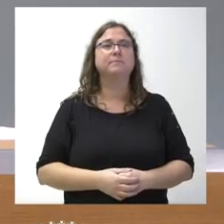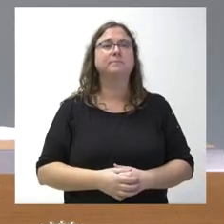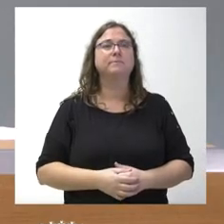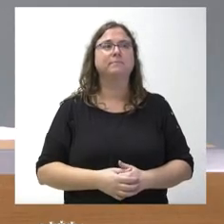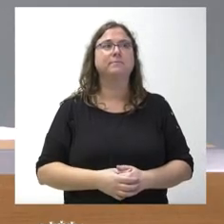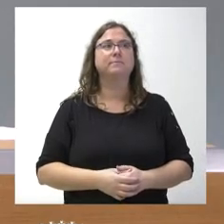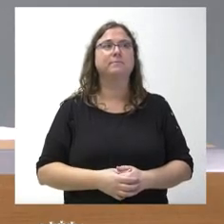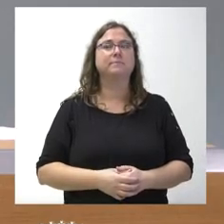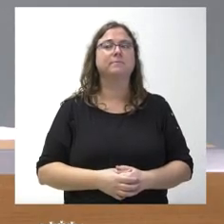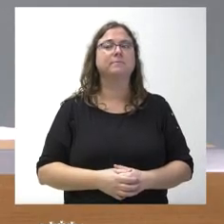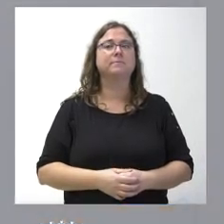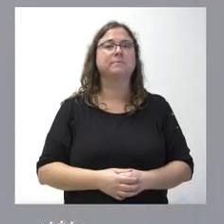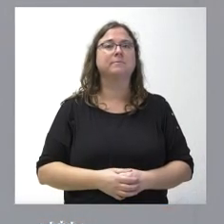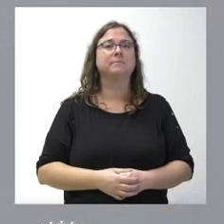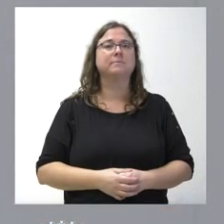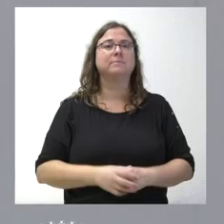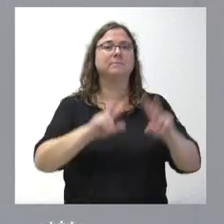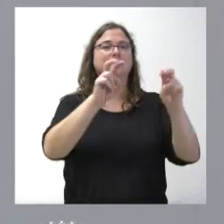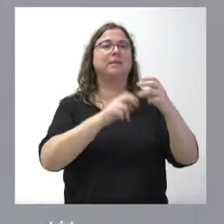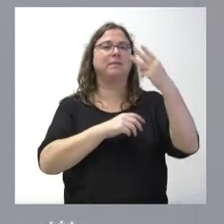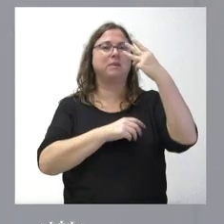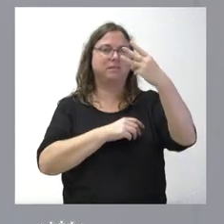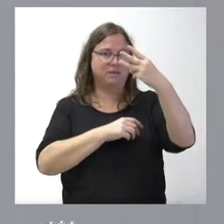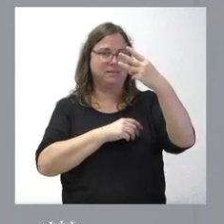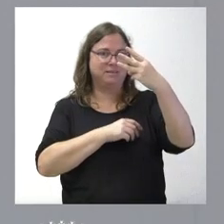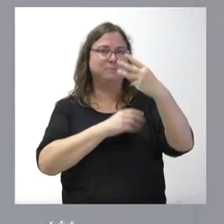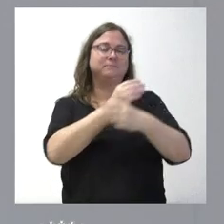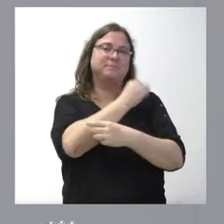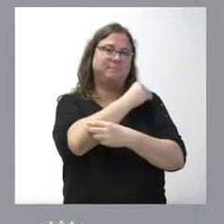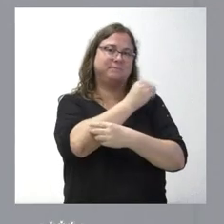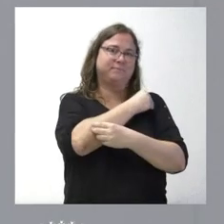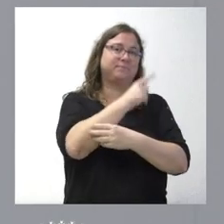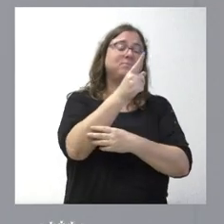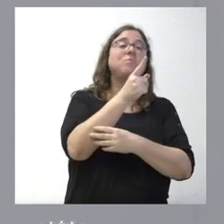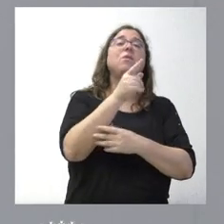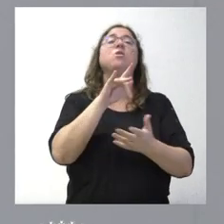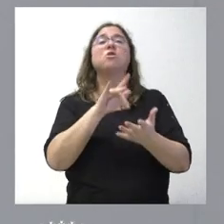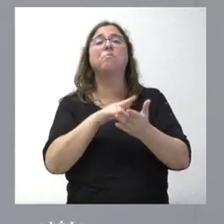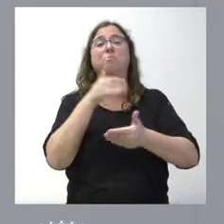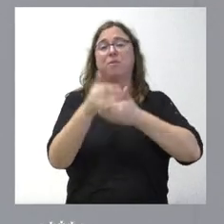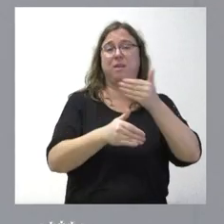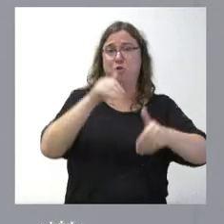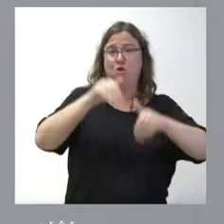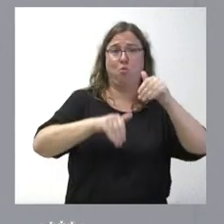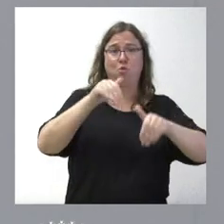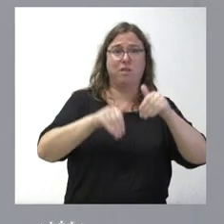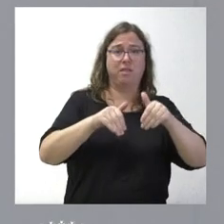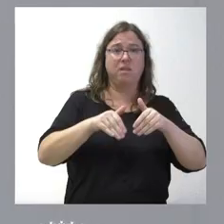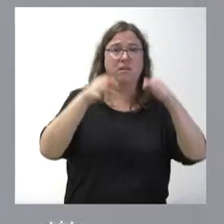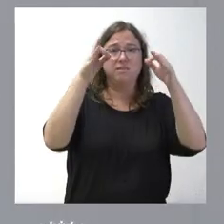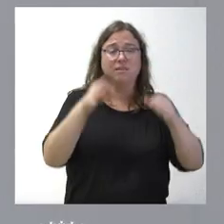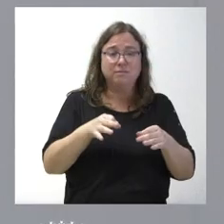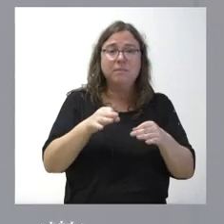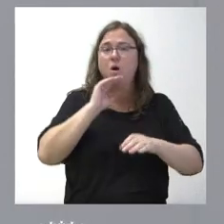gracias Pues tres cuestiones plantea usted en relación con la publicidad de todo el procedimiento de contratación Por supuesto que es nuestra